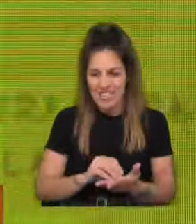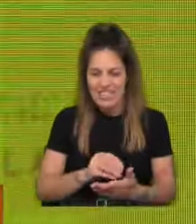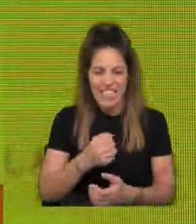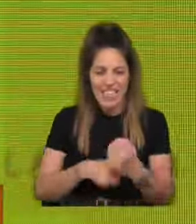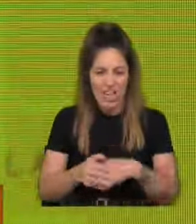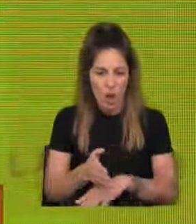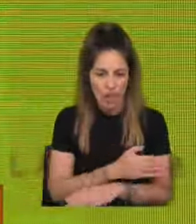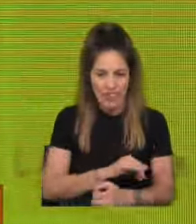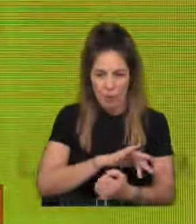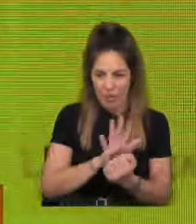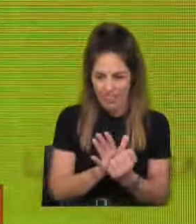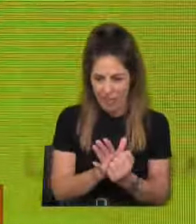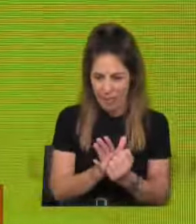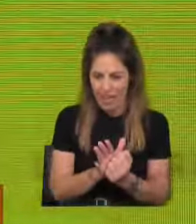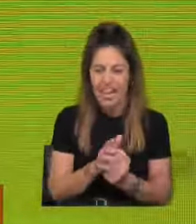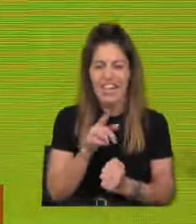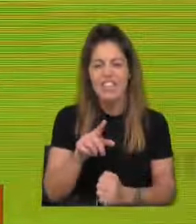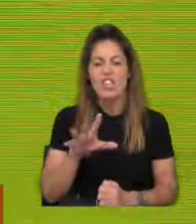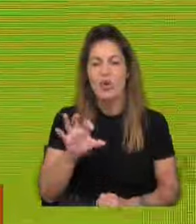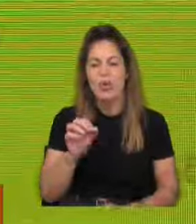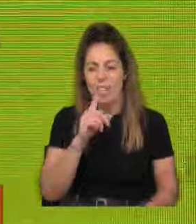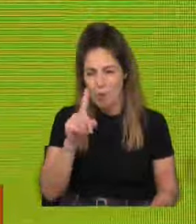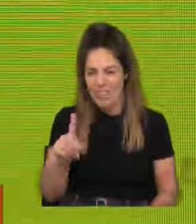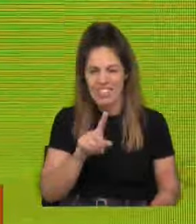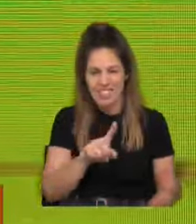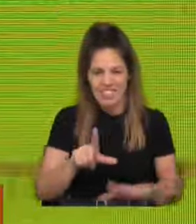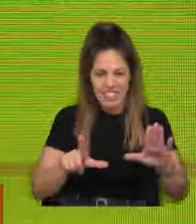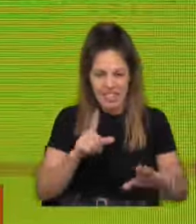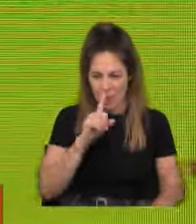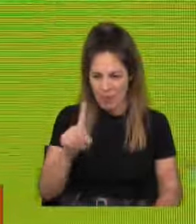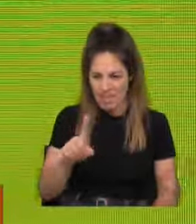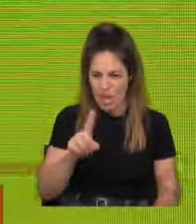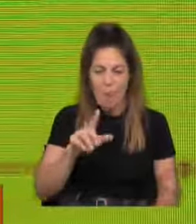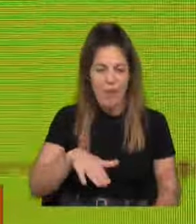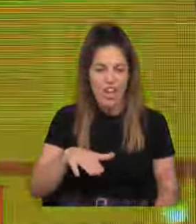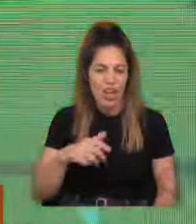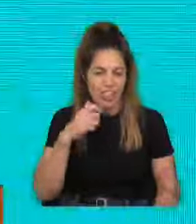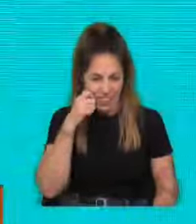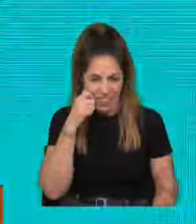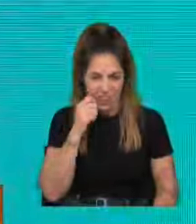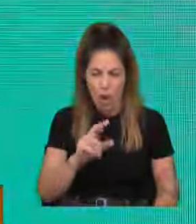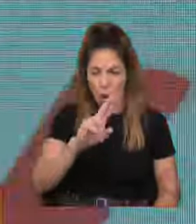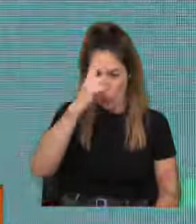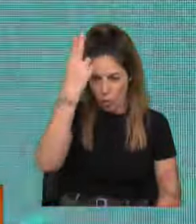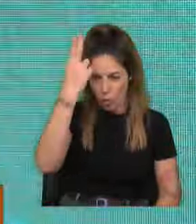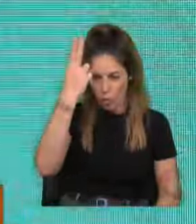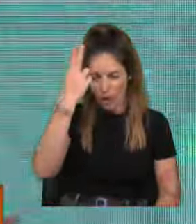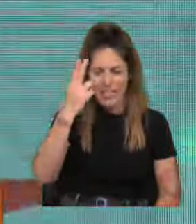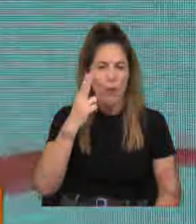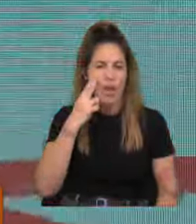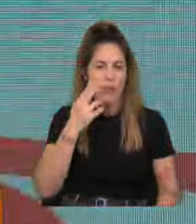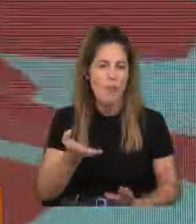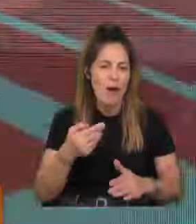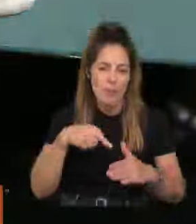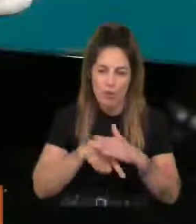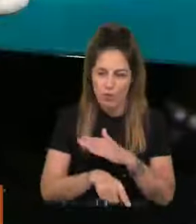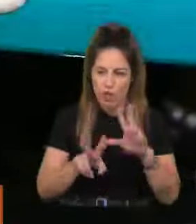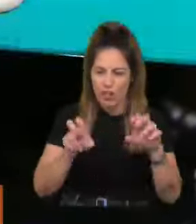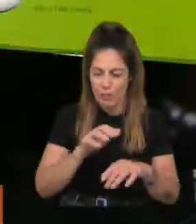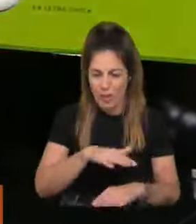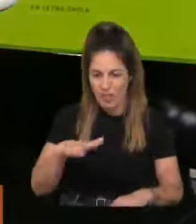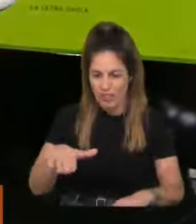prepandemia que el 2019 y de esos 50 17000 son menores de edad Uruguay es el país de la región con el problema más profundo en materia de